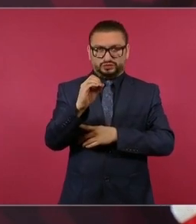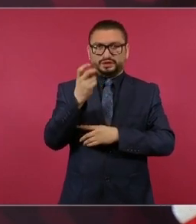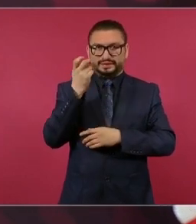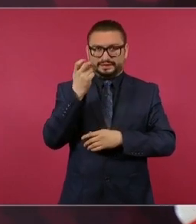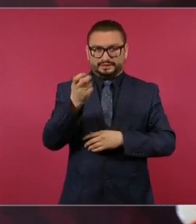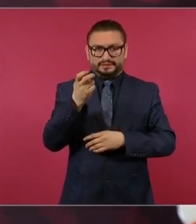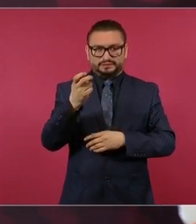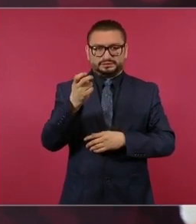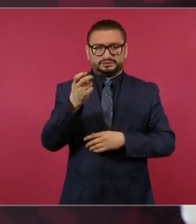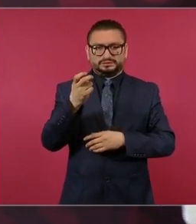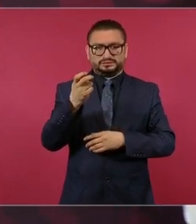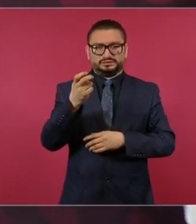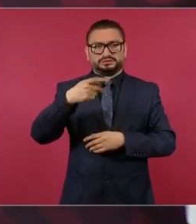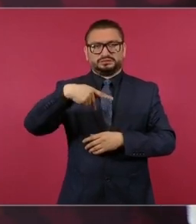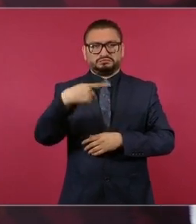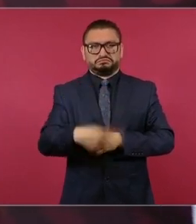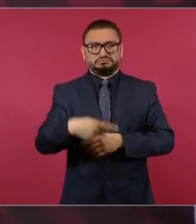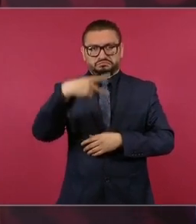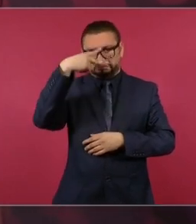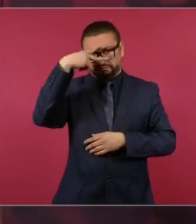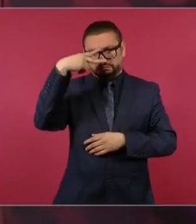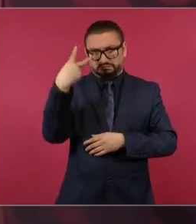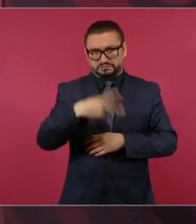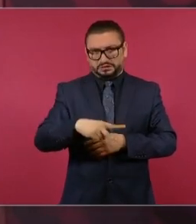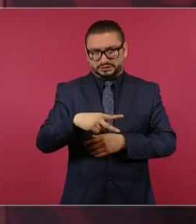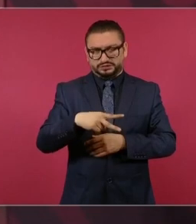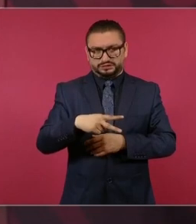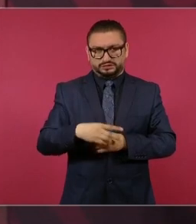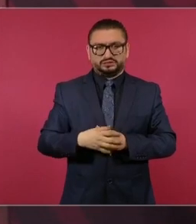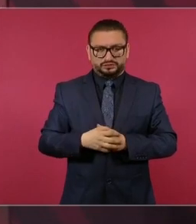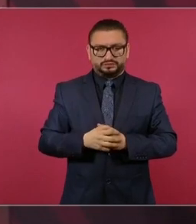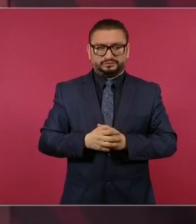es de la nación,